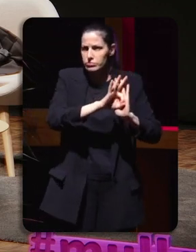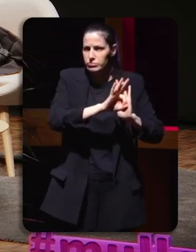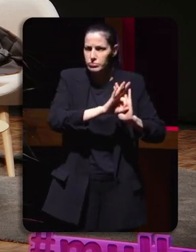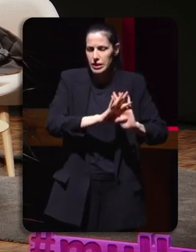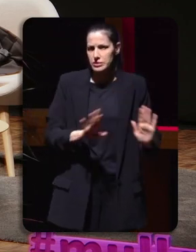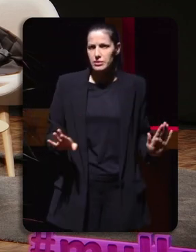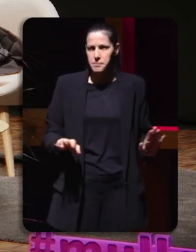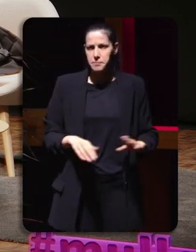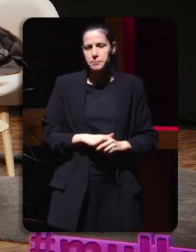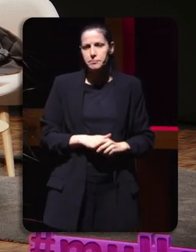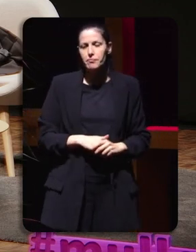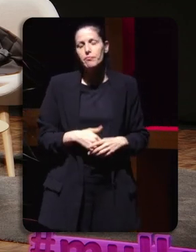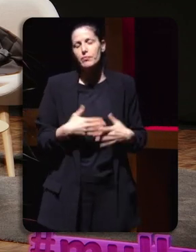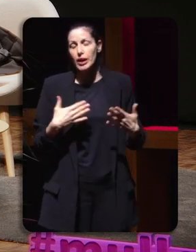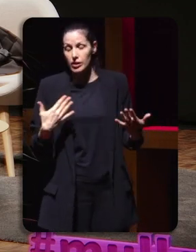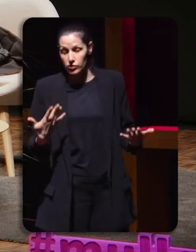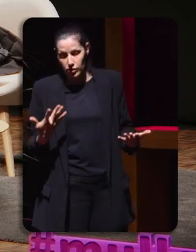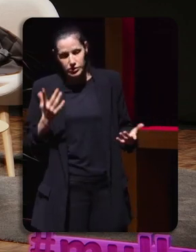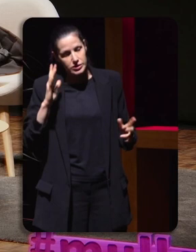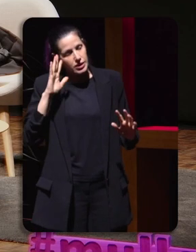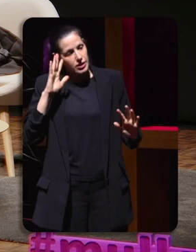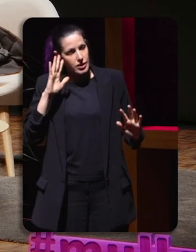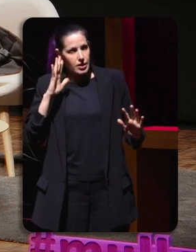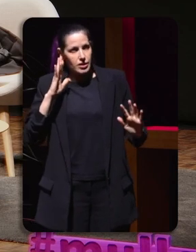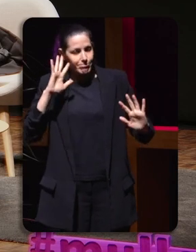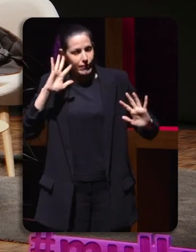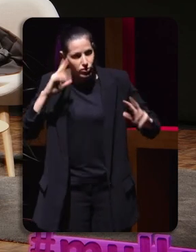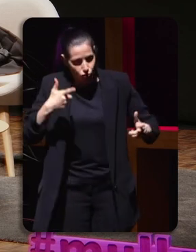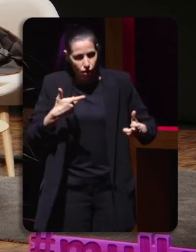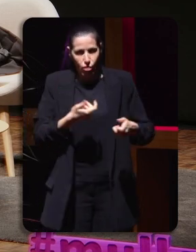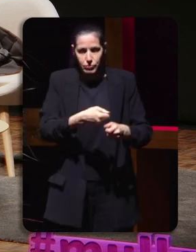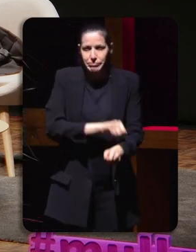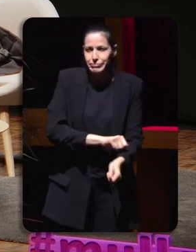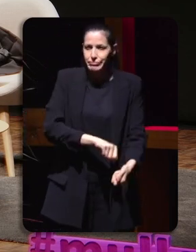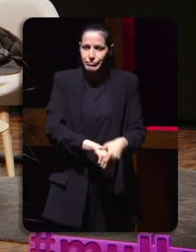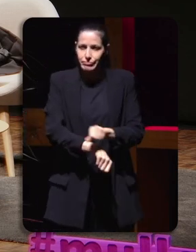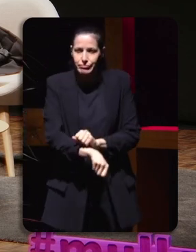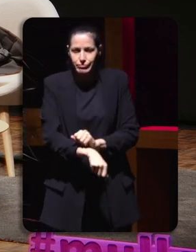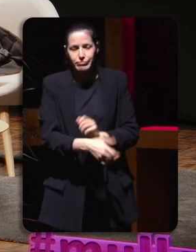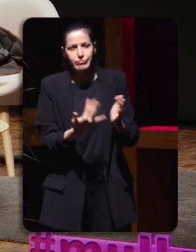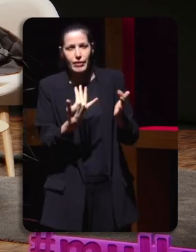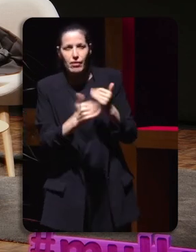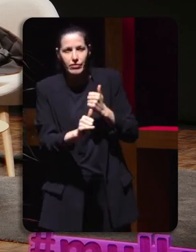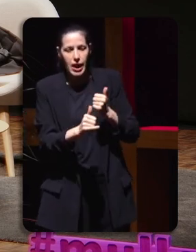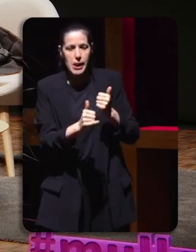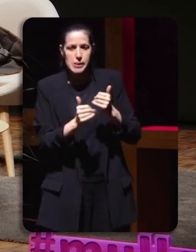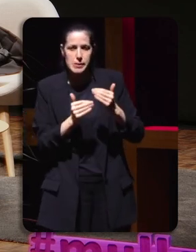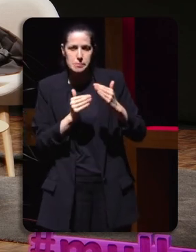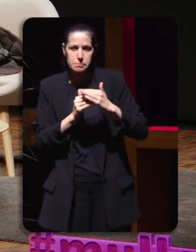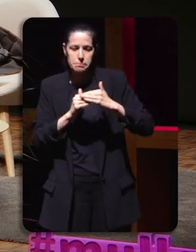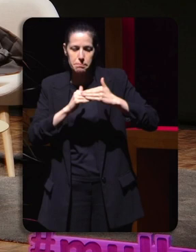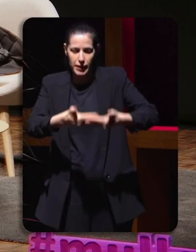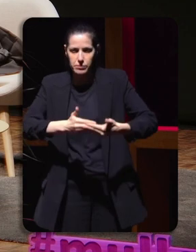nos hemos remangado y superado estos obstáculos nos hemos puesto a escribir más allá muchas mujeres